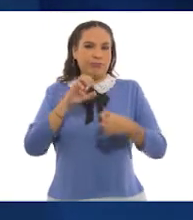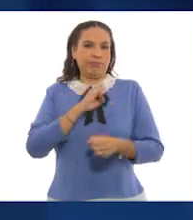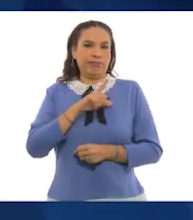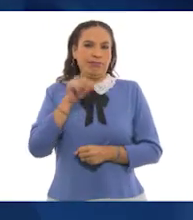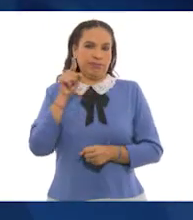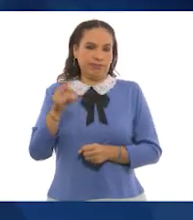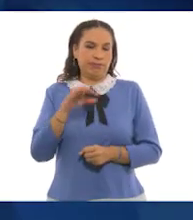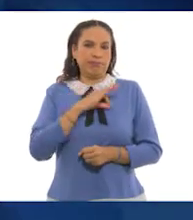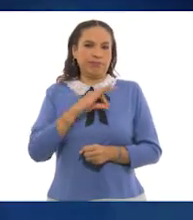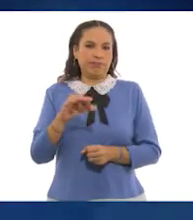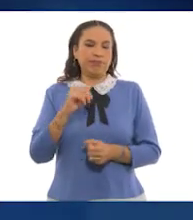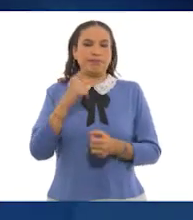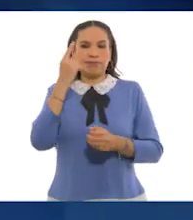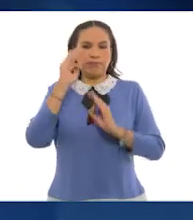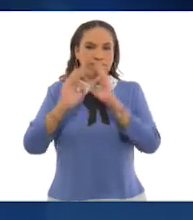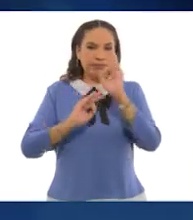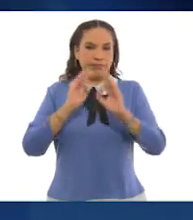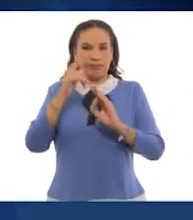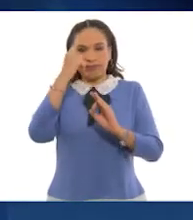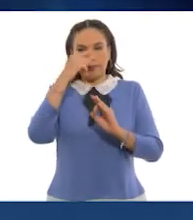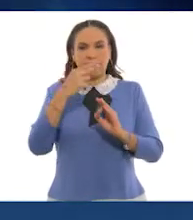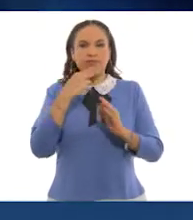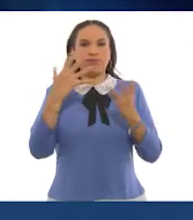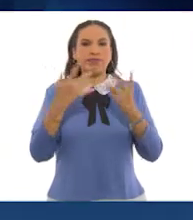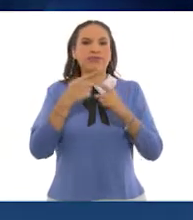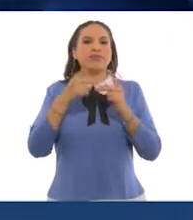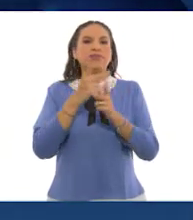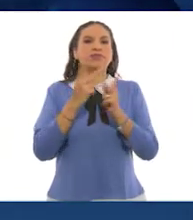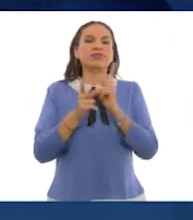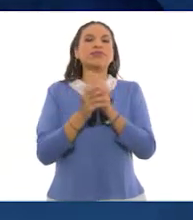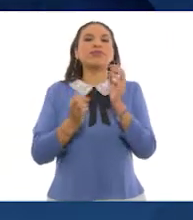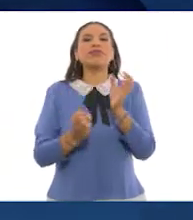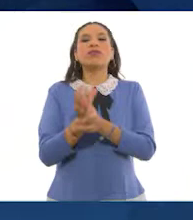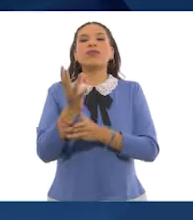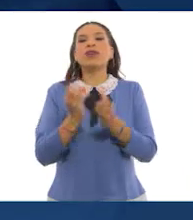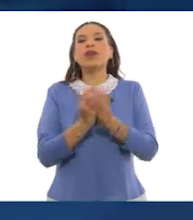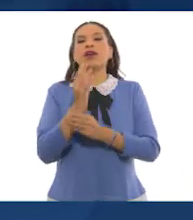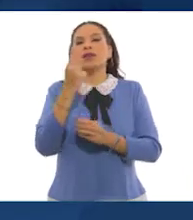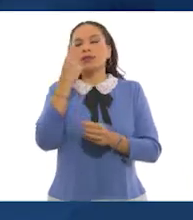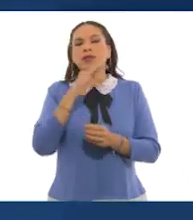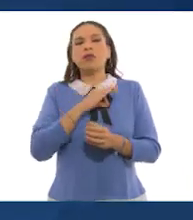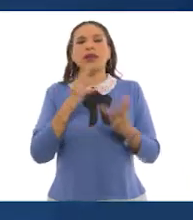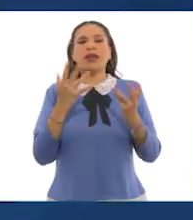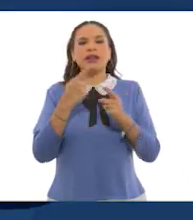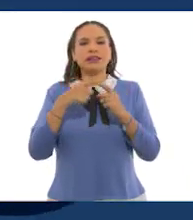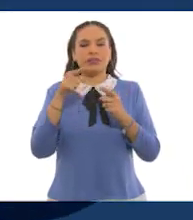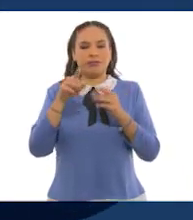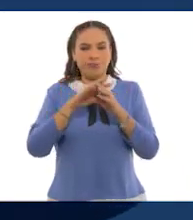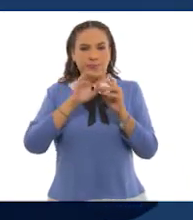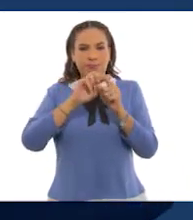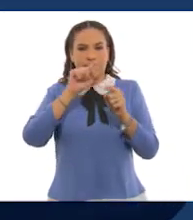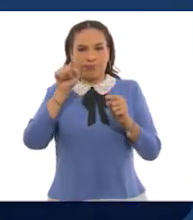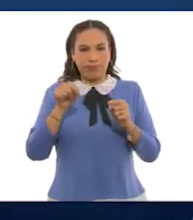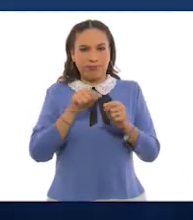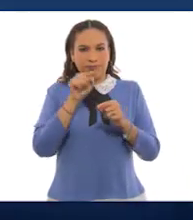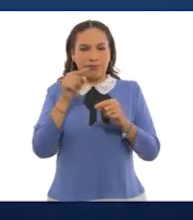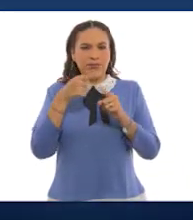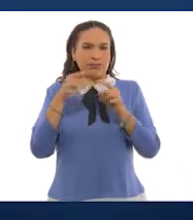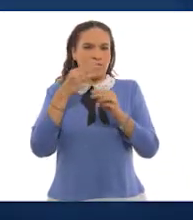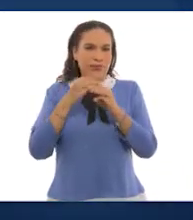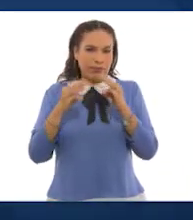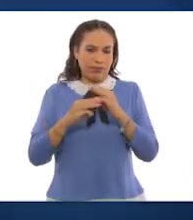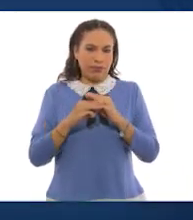específica les dé un tratamiento con el fin de elaborar productos nuevos. Para que se lleve a cabo el reciclado de cualquier